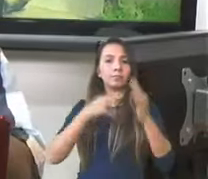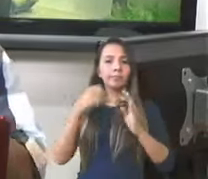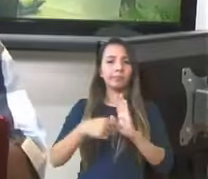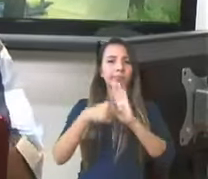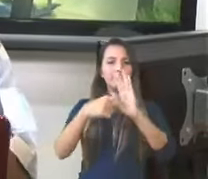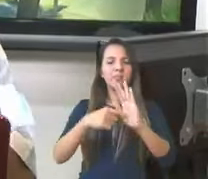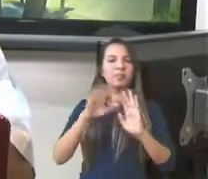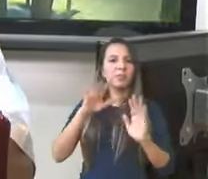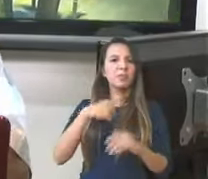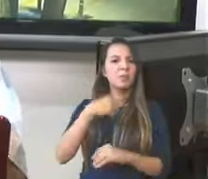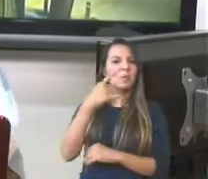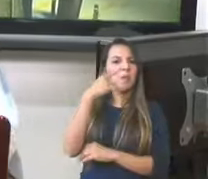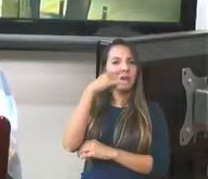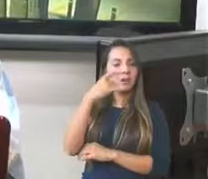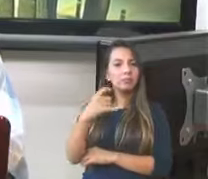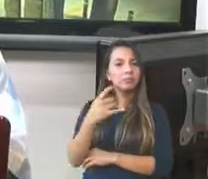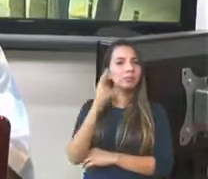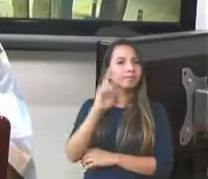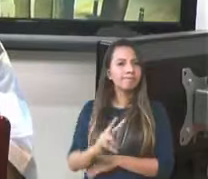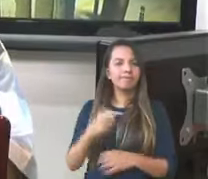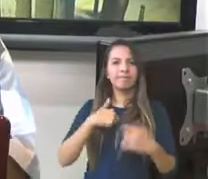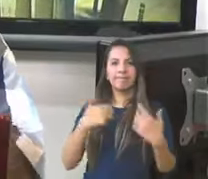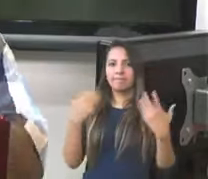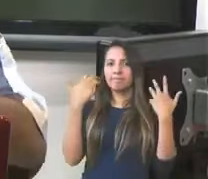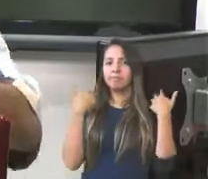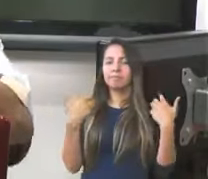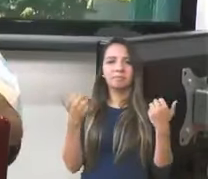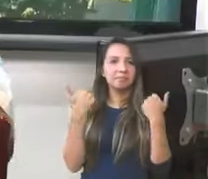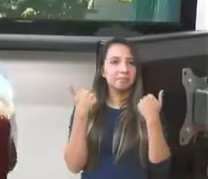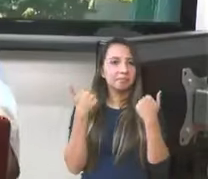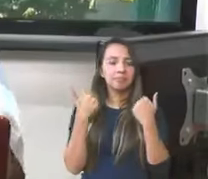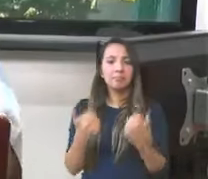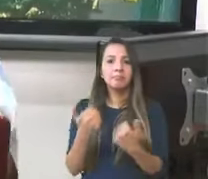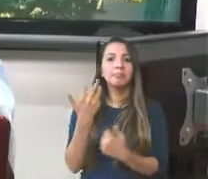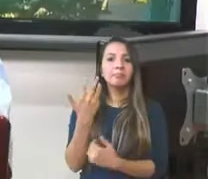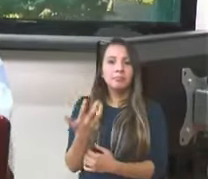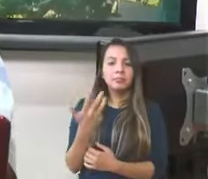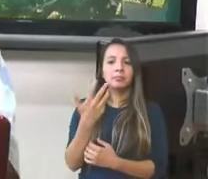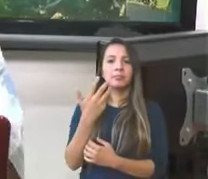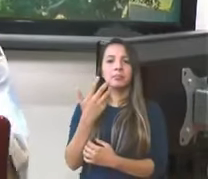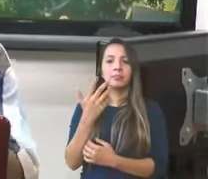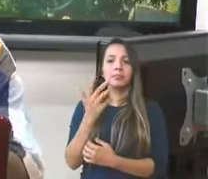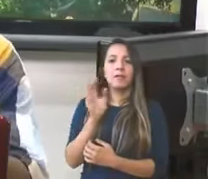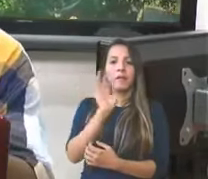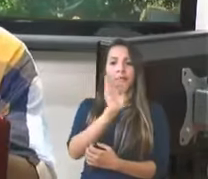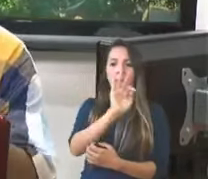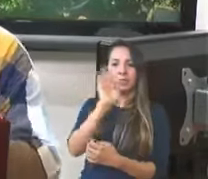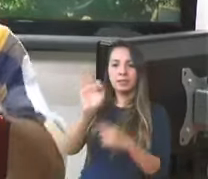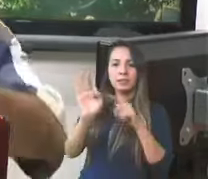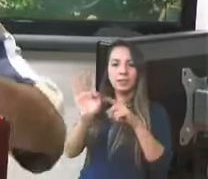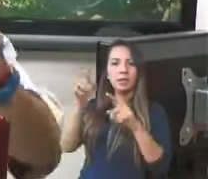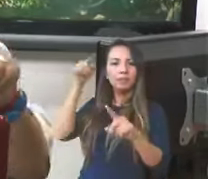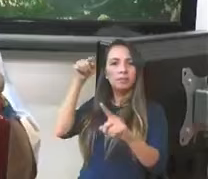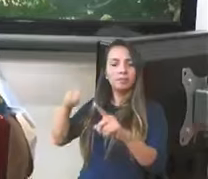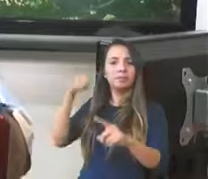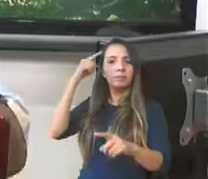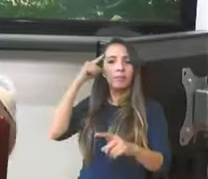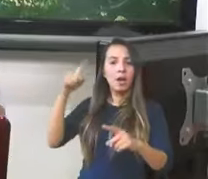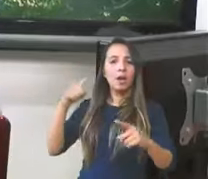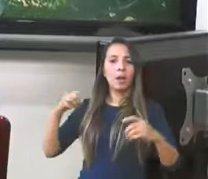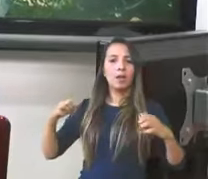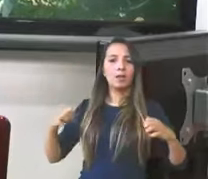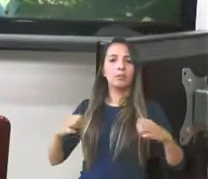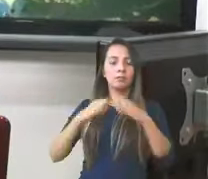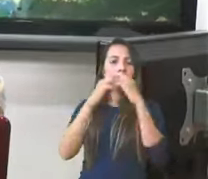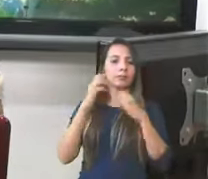lo digo, el que yo no entiendo en ocasiones, que para una fecha más bien de prevención es para cumplir con